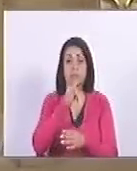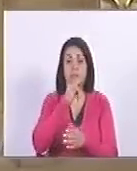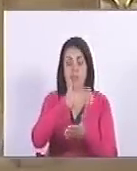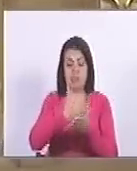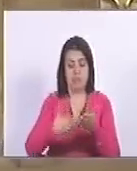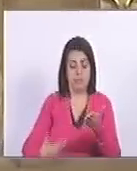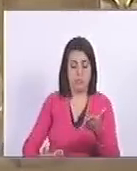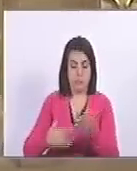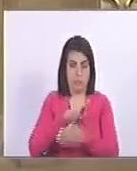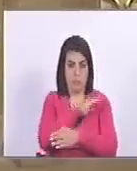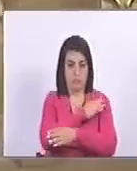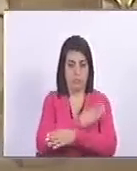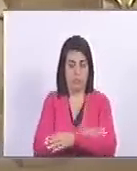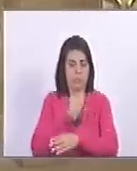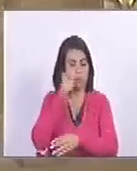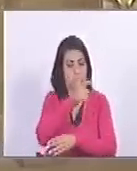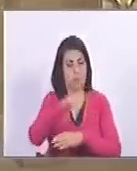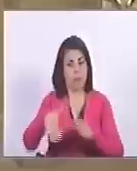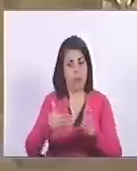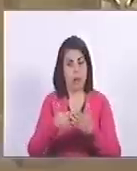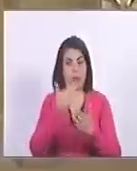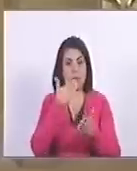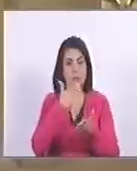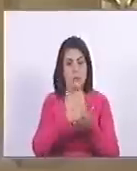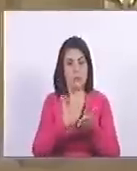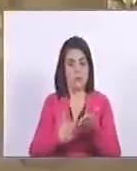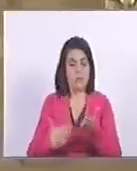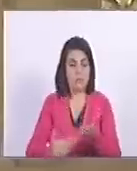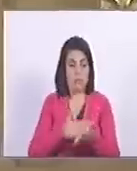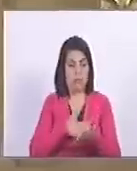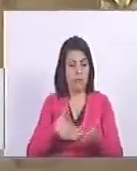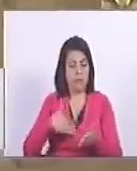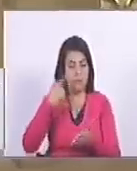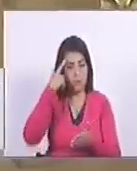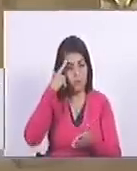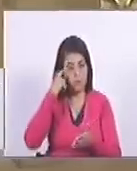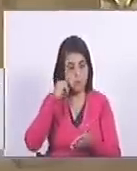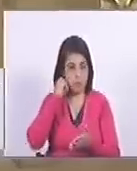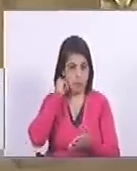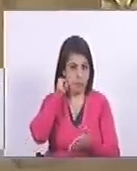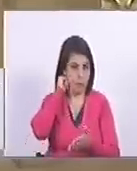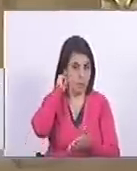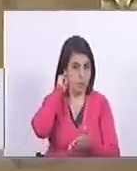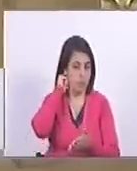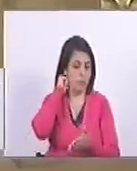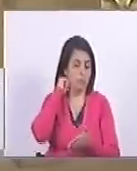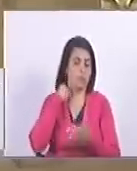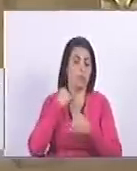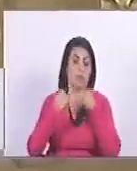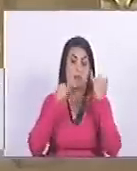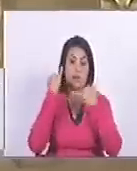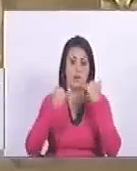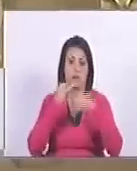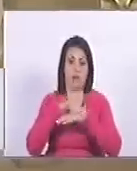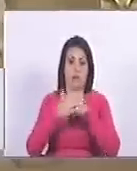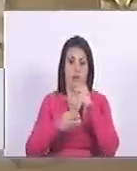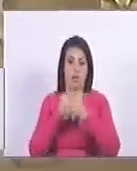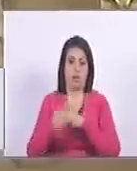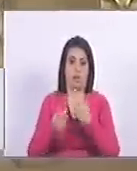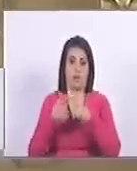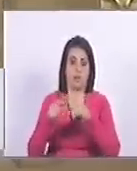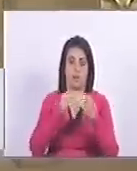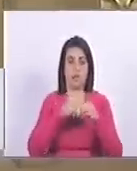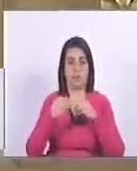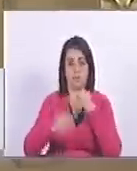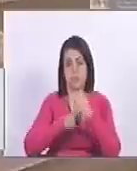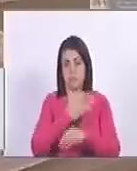del Poder Popular con todas las propuestas. Quiero reconocer también, porque esta no es una iniciativa, digámoslo así,